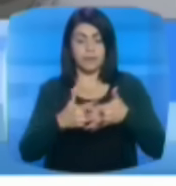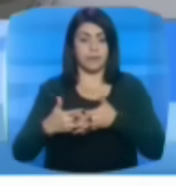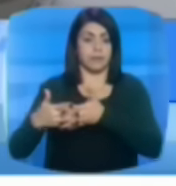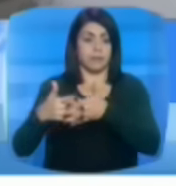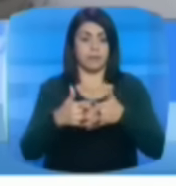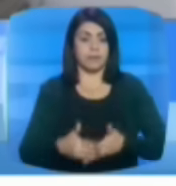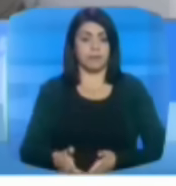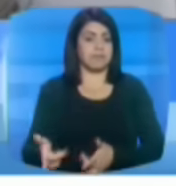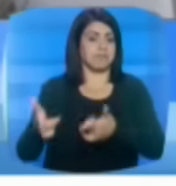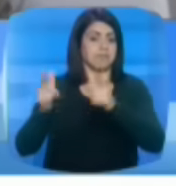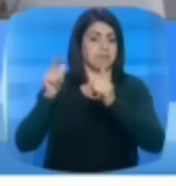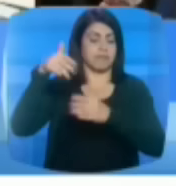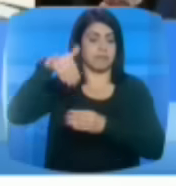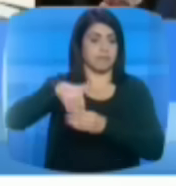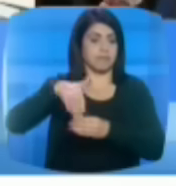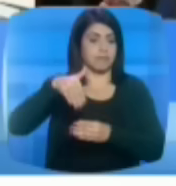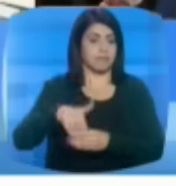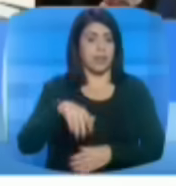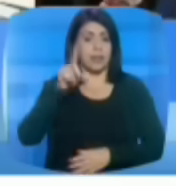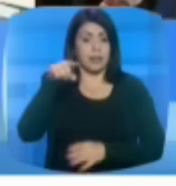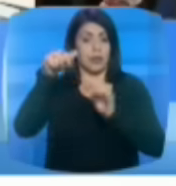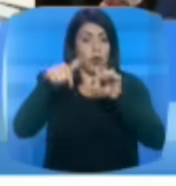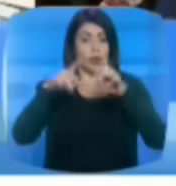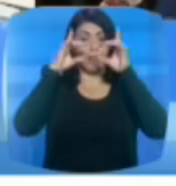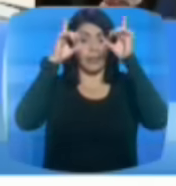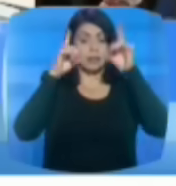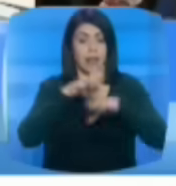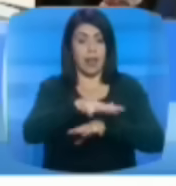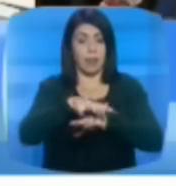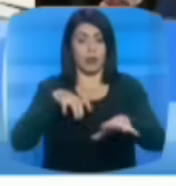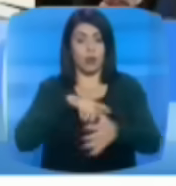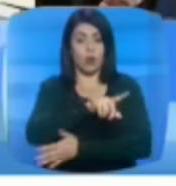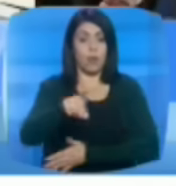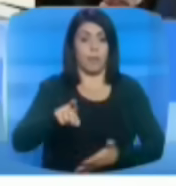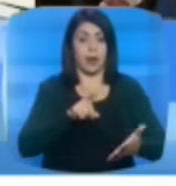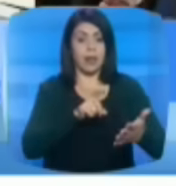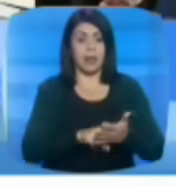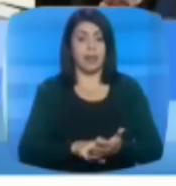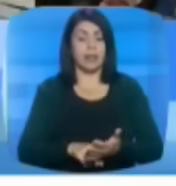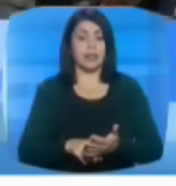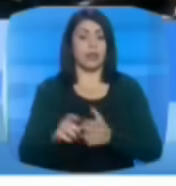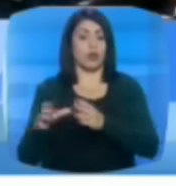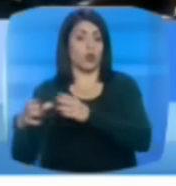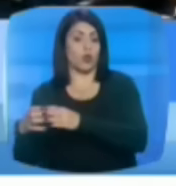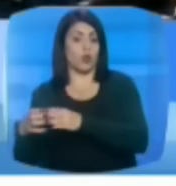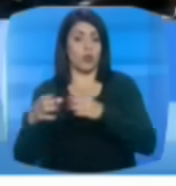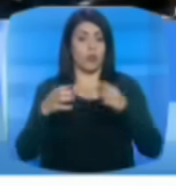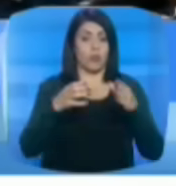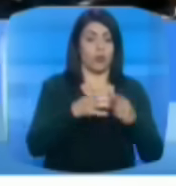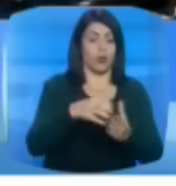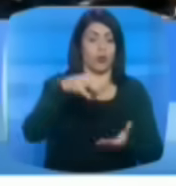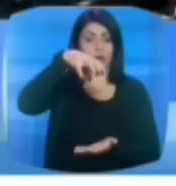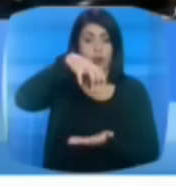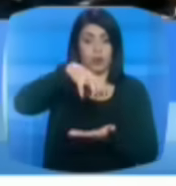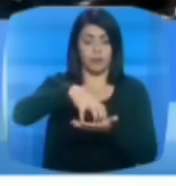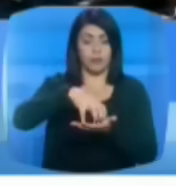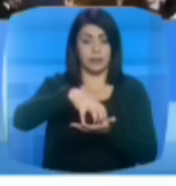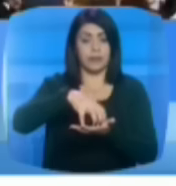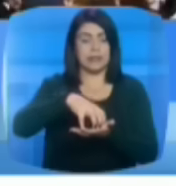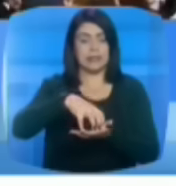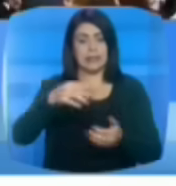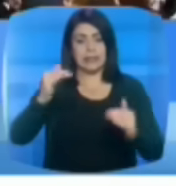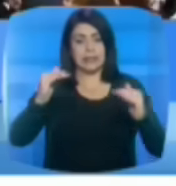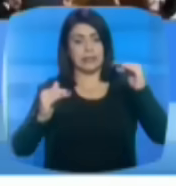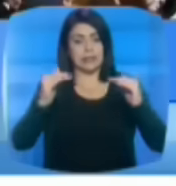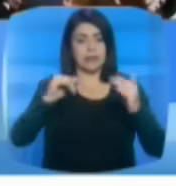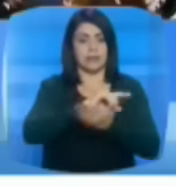estadounidenses están habilitados para votar. También hoy se decide la mayoría absoluta de ambas cámaras en el Congreso. Están en contienda